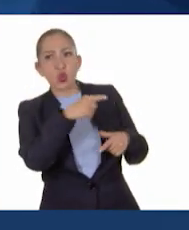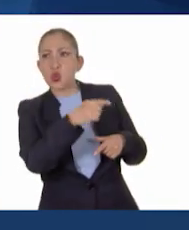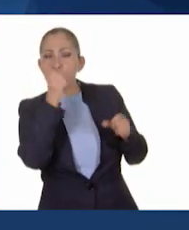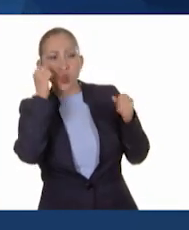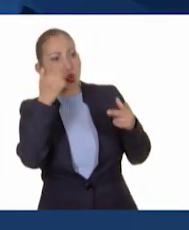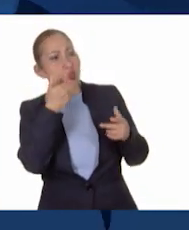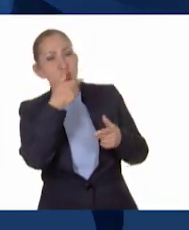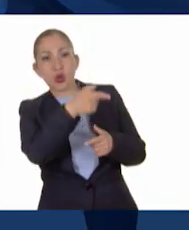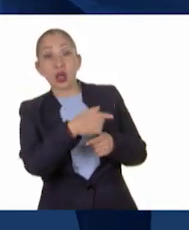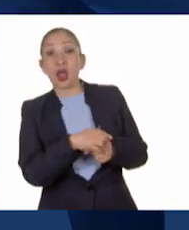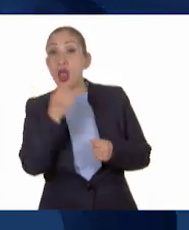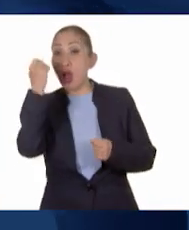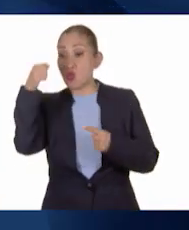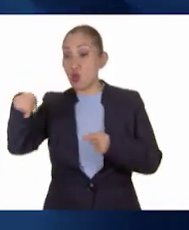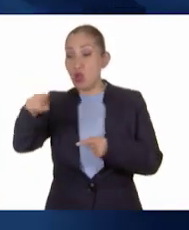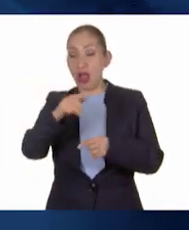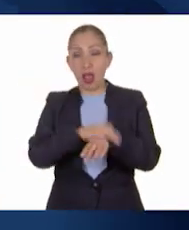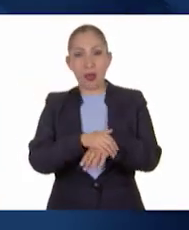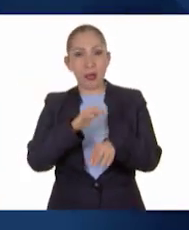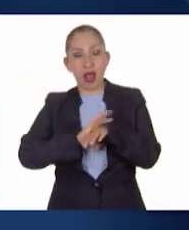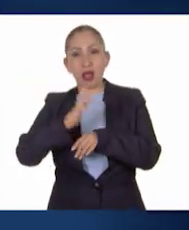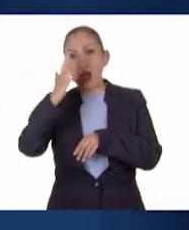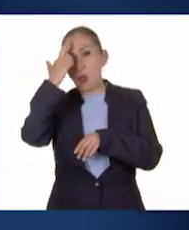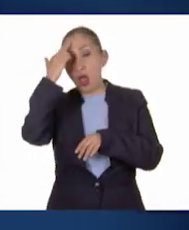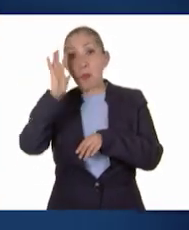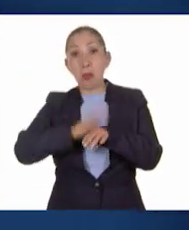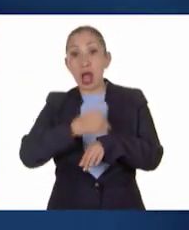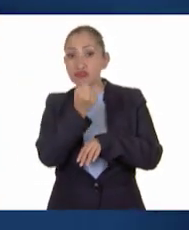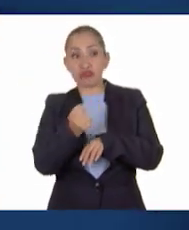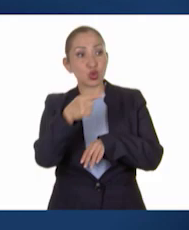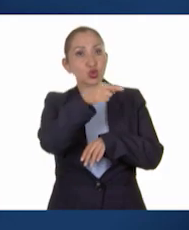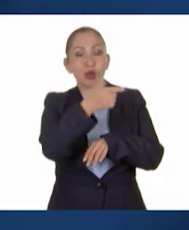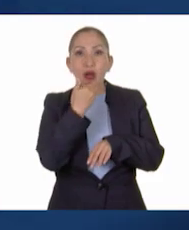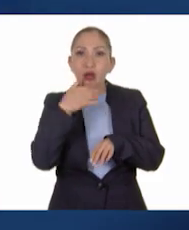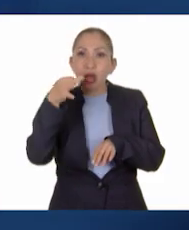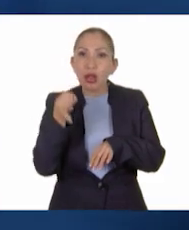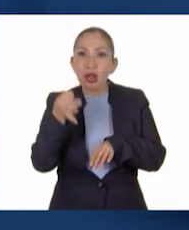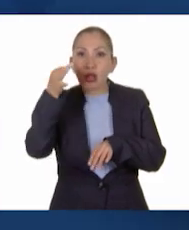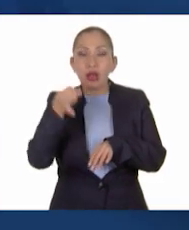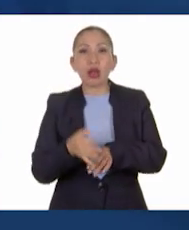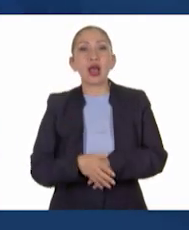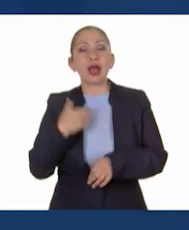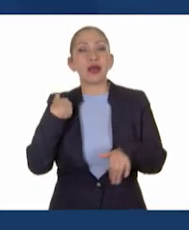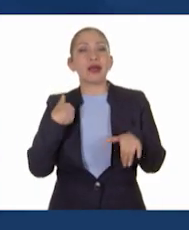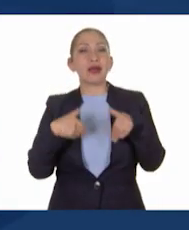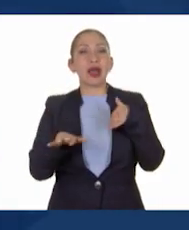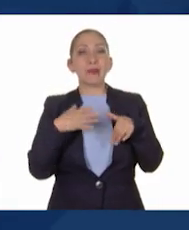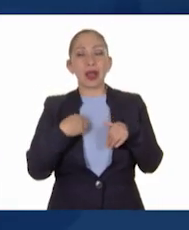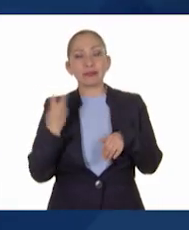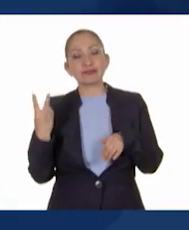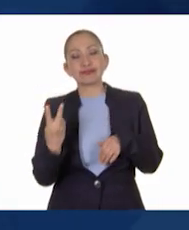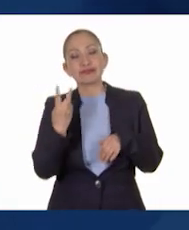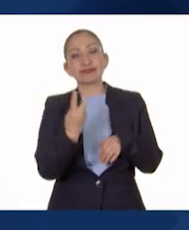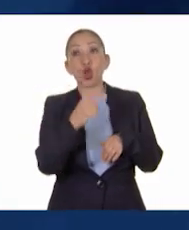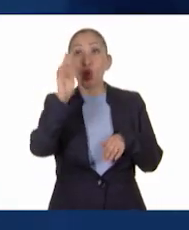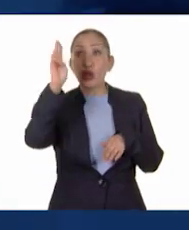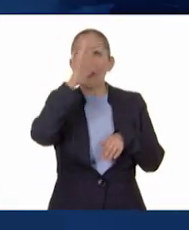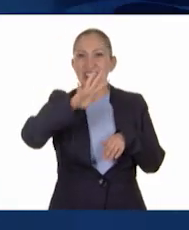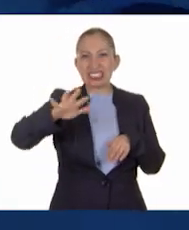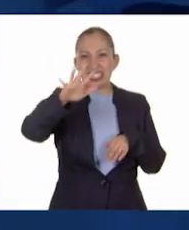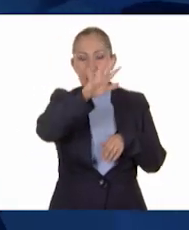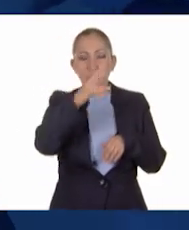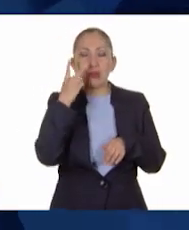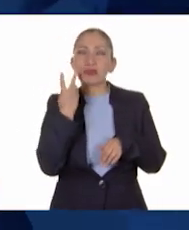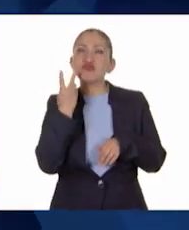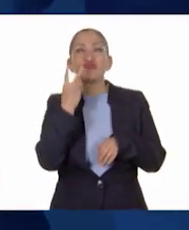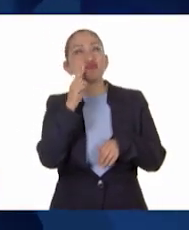límites. Algunos de ellos recuerdan el más famoso de sus aciertos. Caminaba con él frente a la universidad, cuando